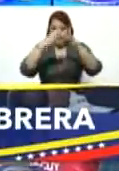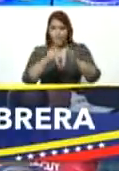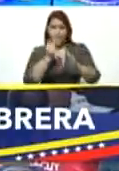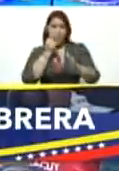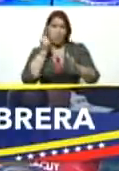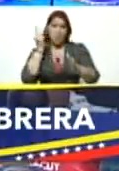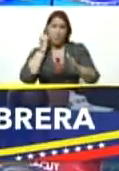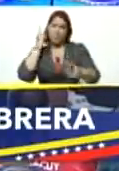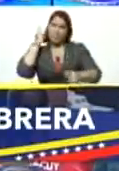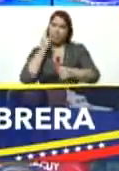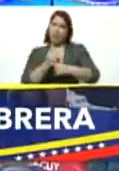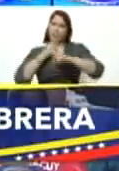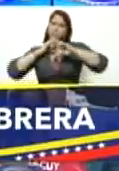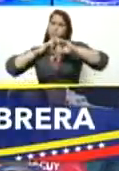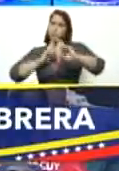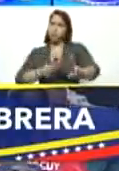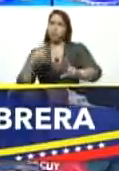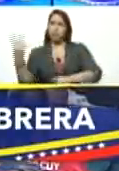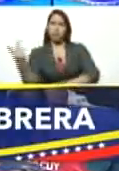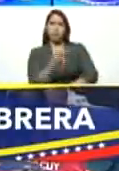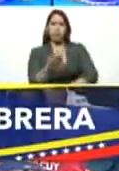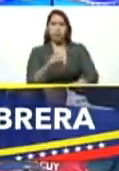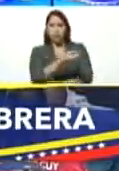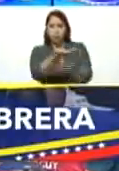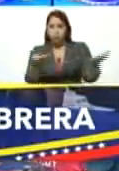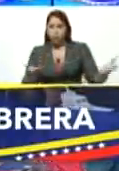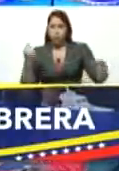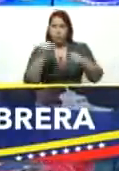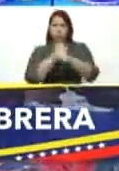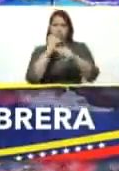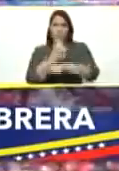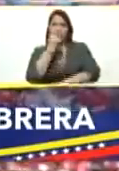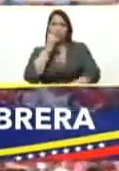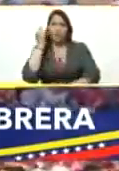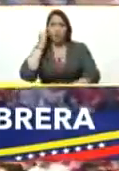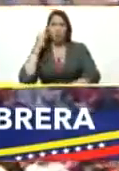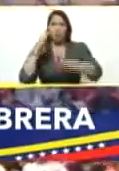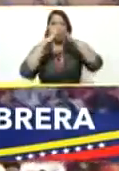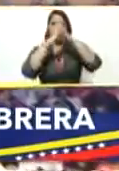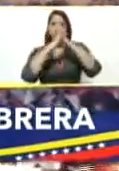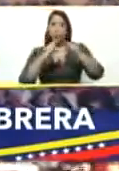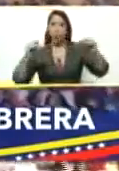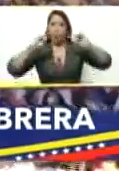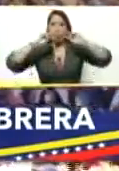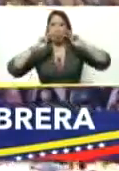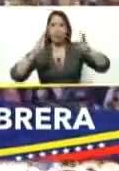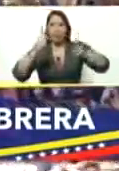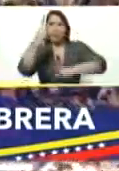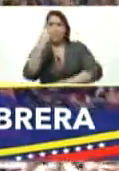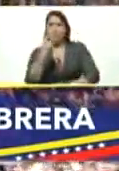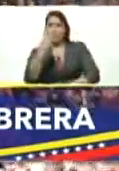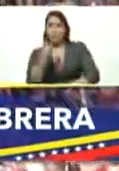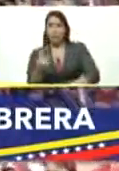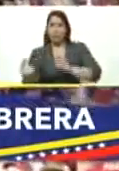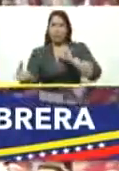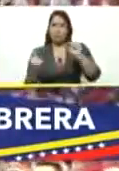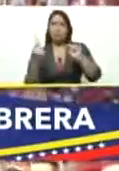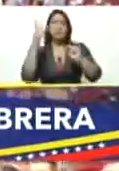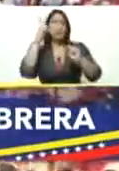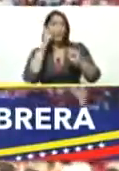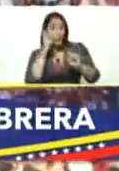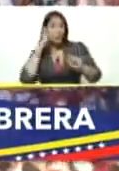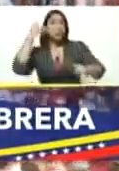le den respuesta a los trabajadores a las trabajadoras de todos los temas pendientes escuchen la